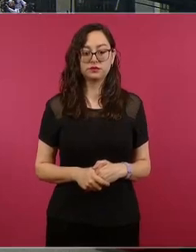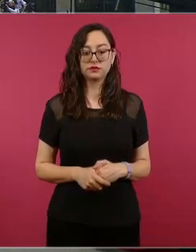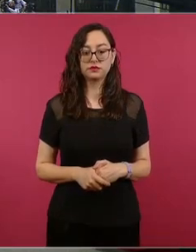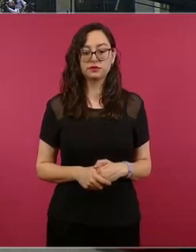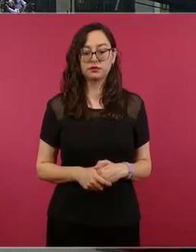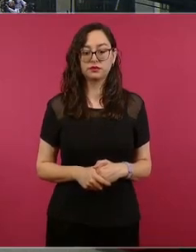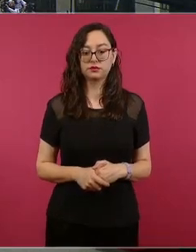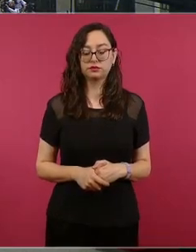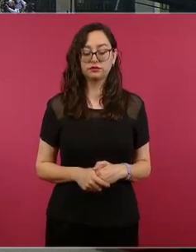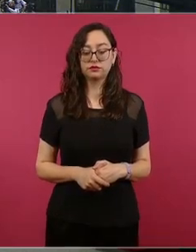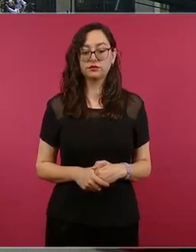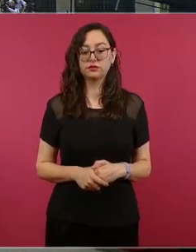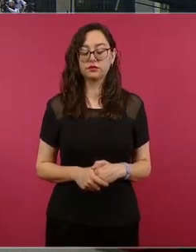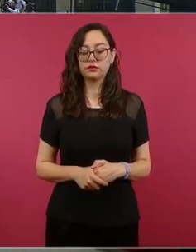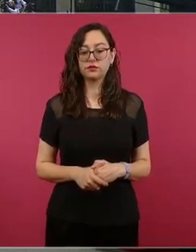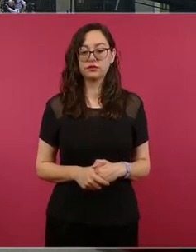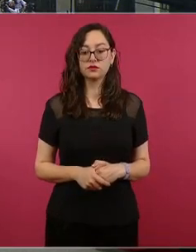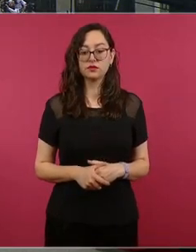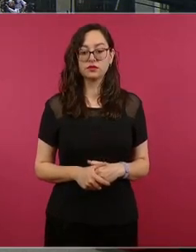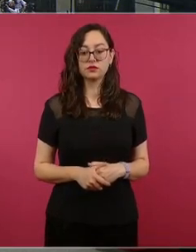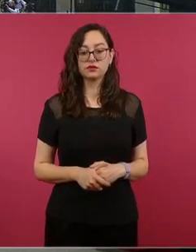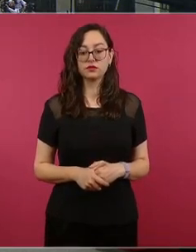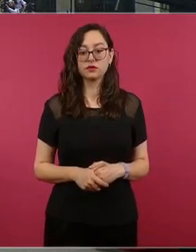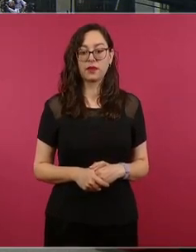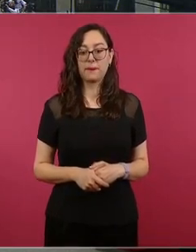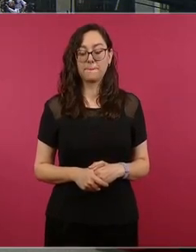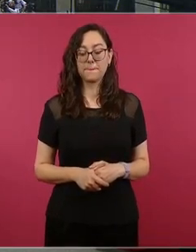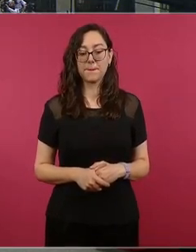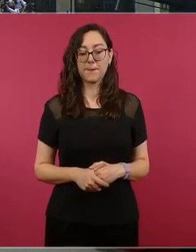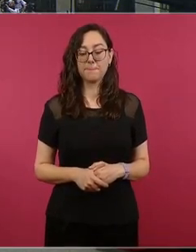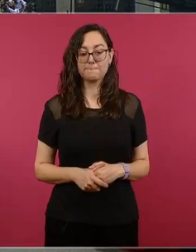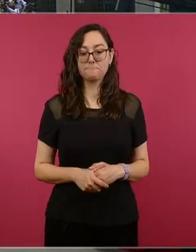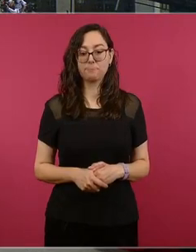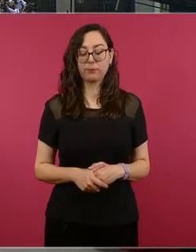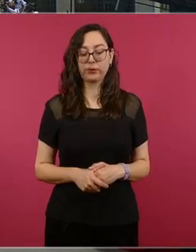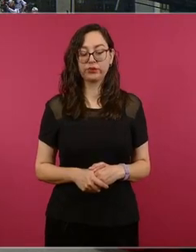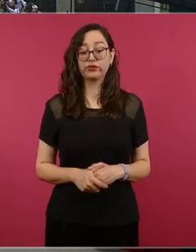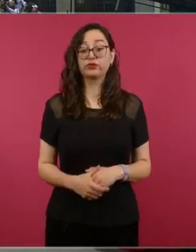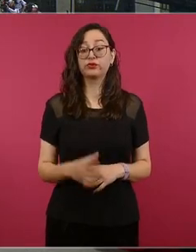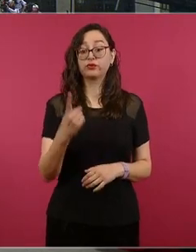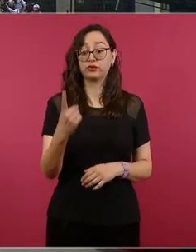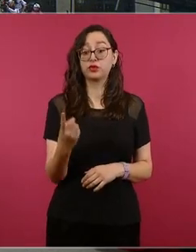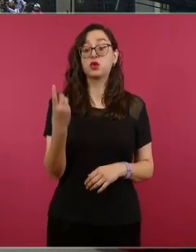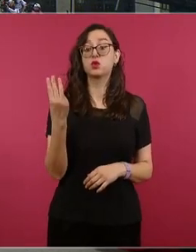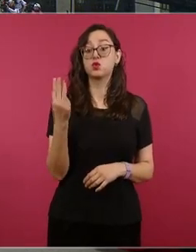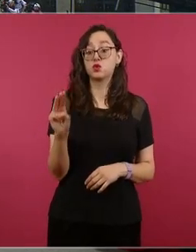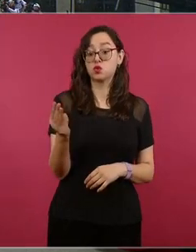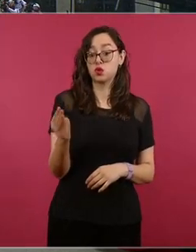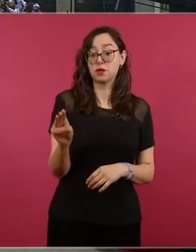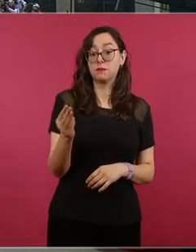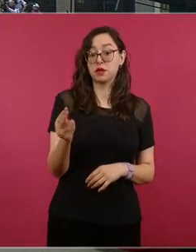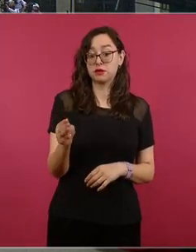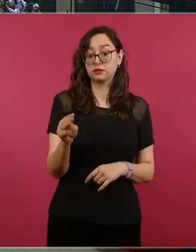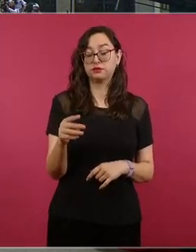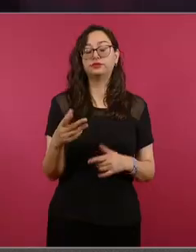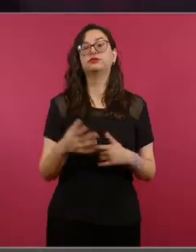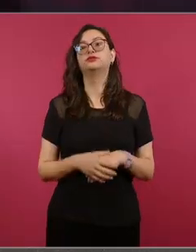Vamos a tener una reunión con los dirigentes de